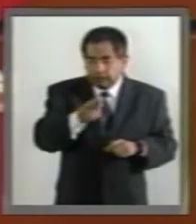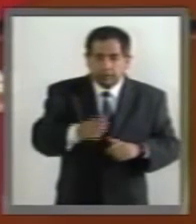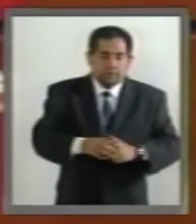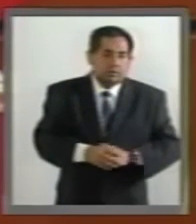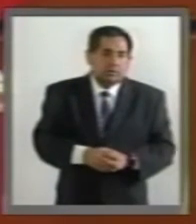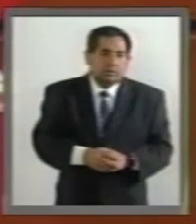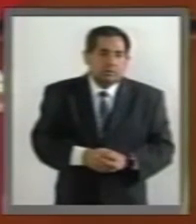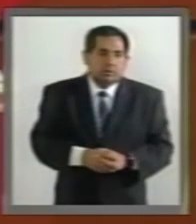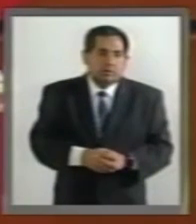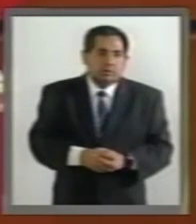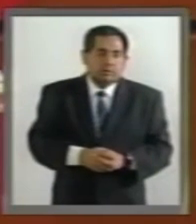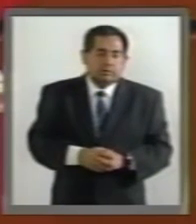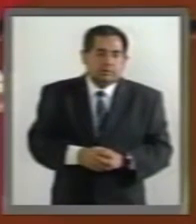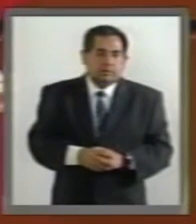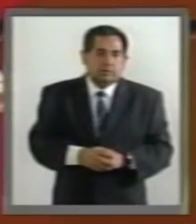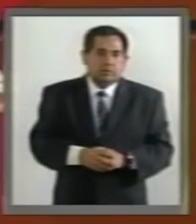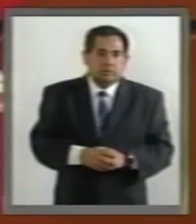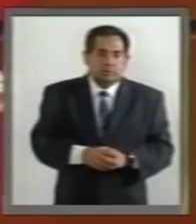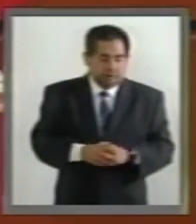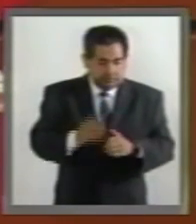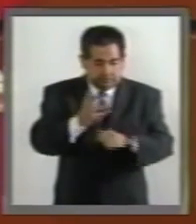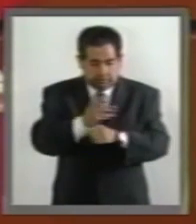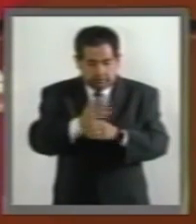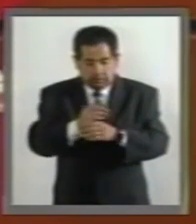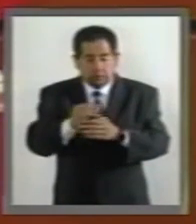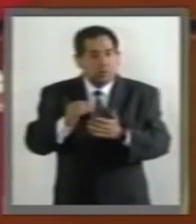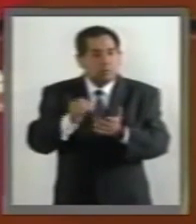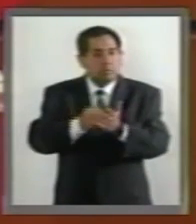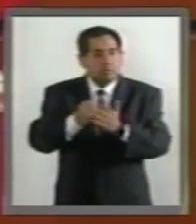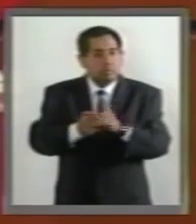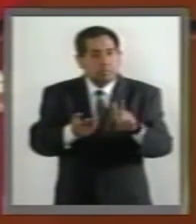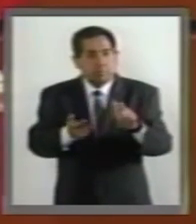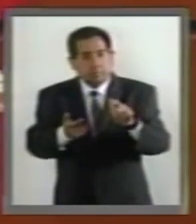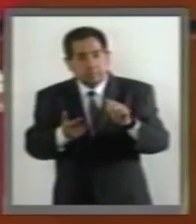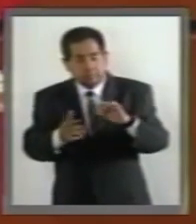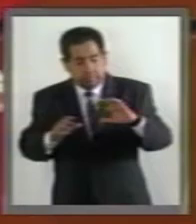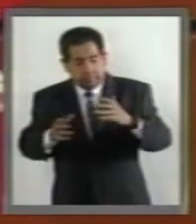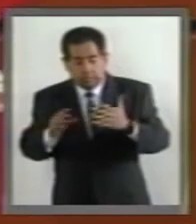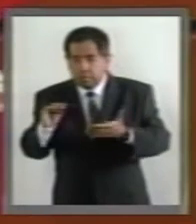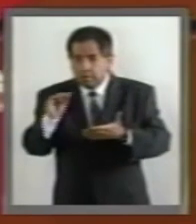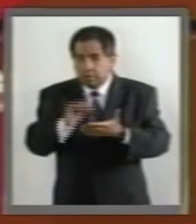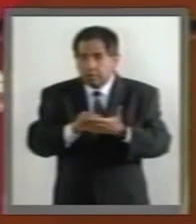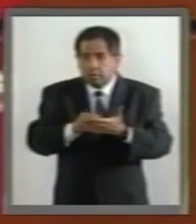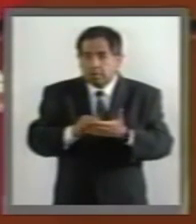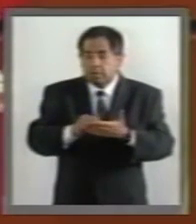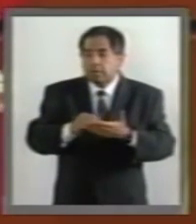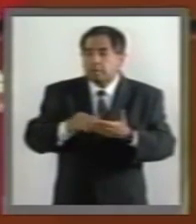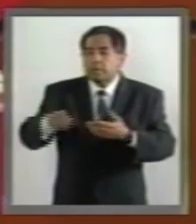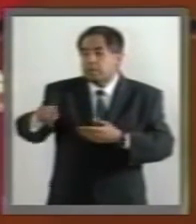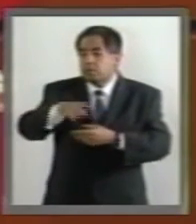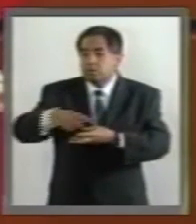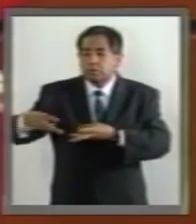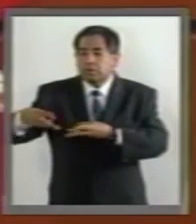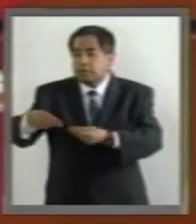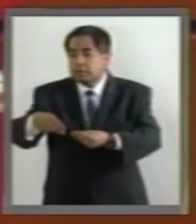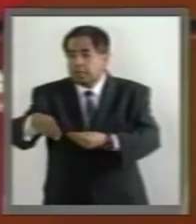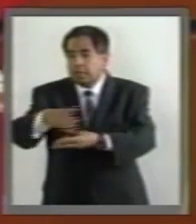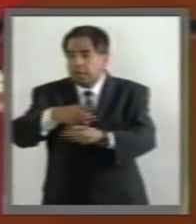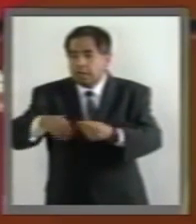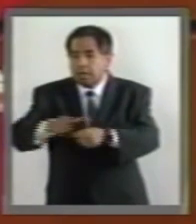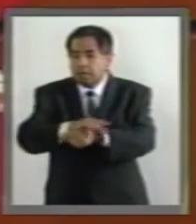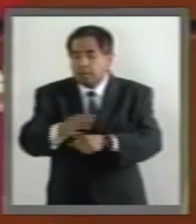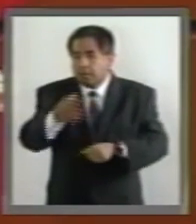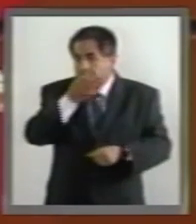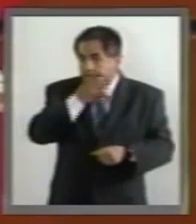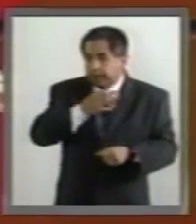siguiente: las adecuaciones presupuestarias que se realicen en el sector público serán notificadas en un plazo de 10 días a